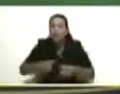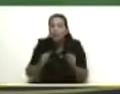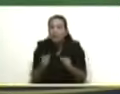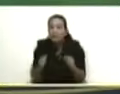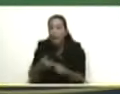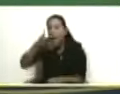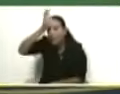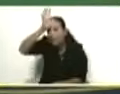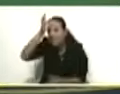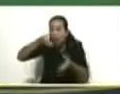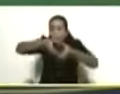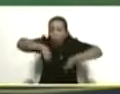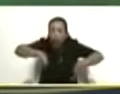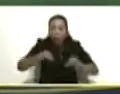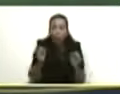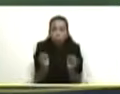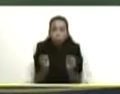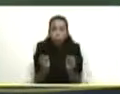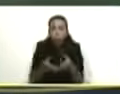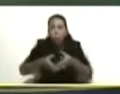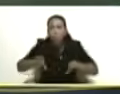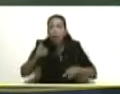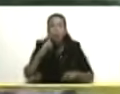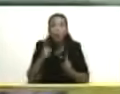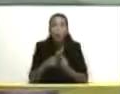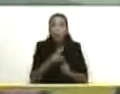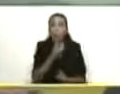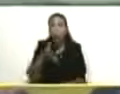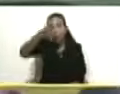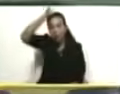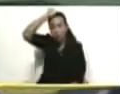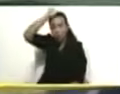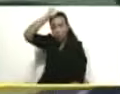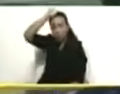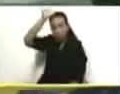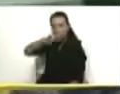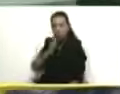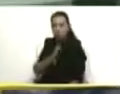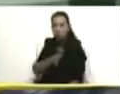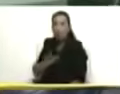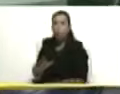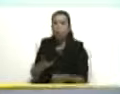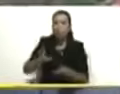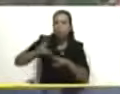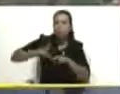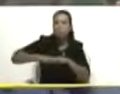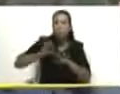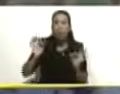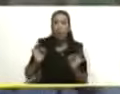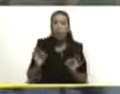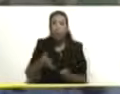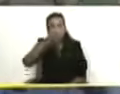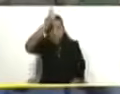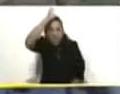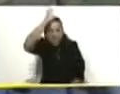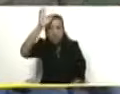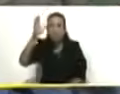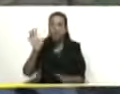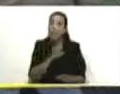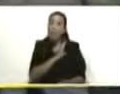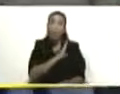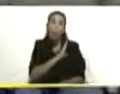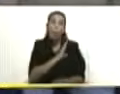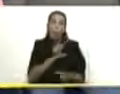gallina ponedora, y le puse unos gallos a todas las gallinas y ahora son gallina criolla.